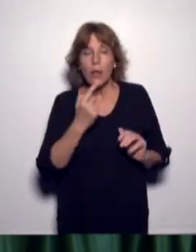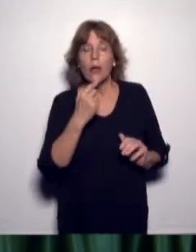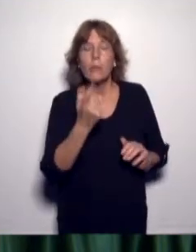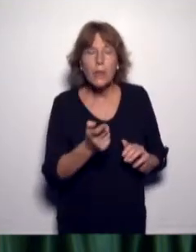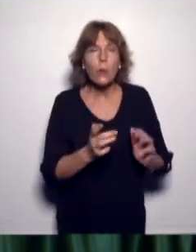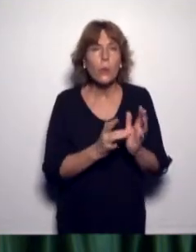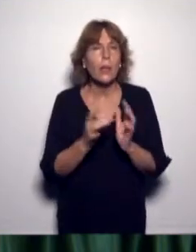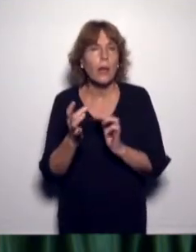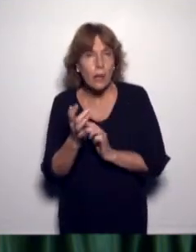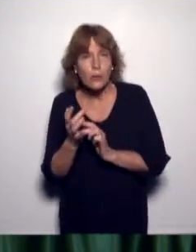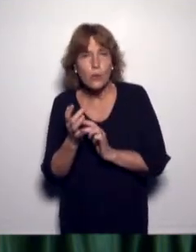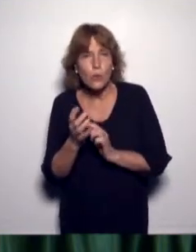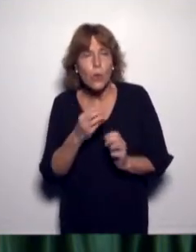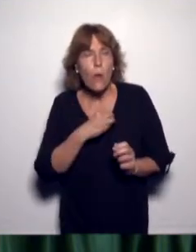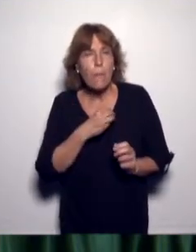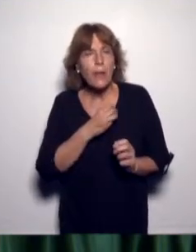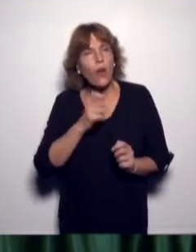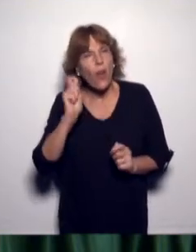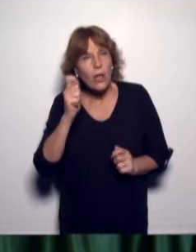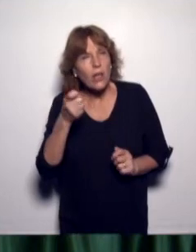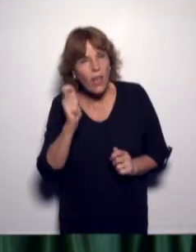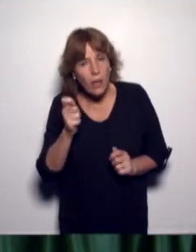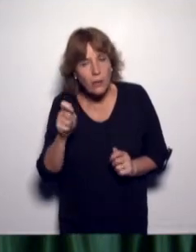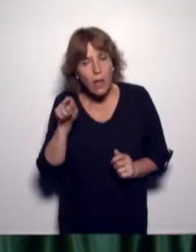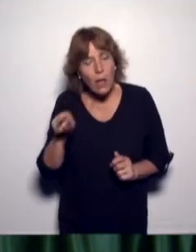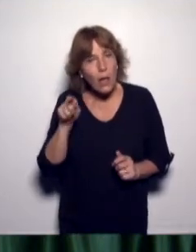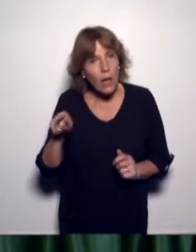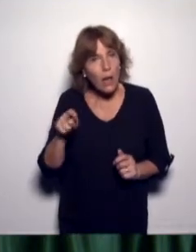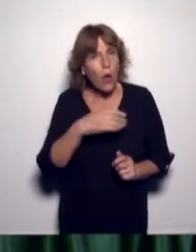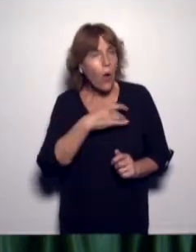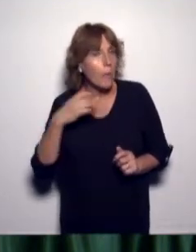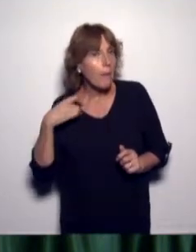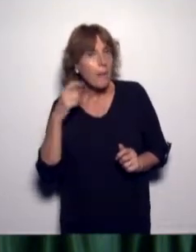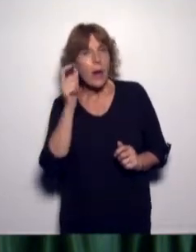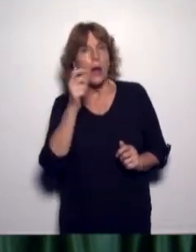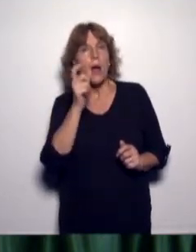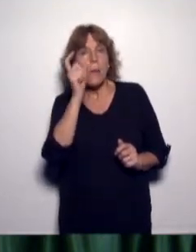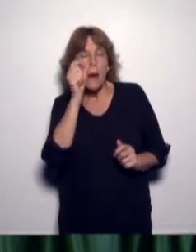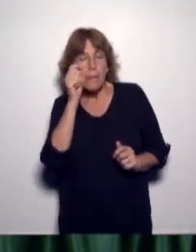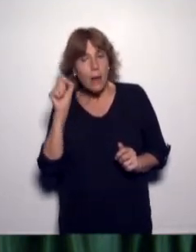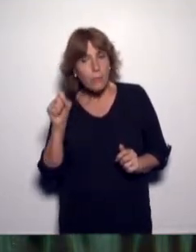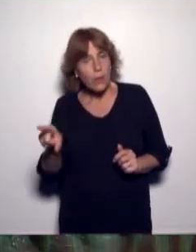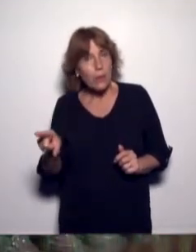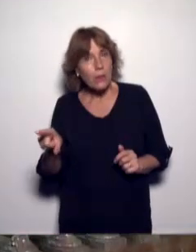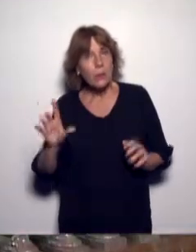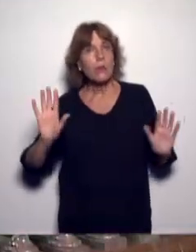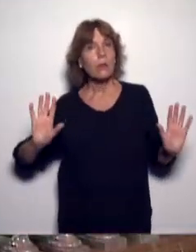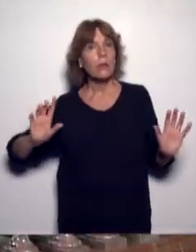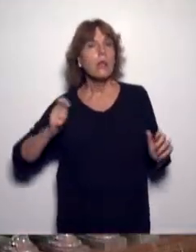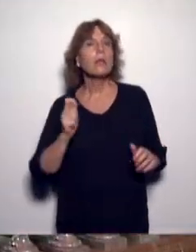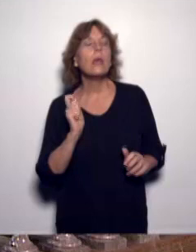¿quién fue el que pecó, él o sus padres? ¿No? Era toda una concepción también, de algún modo, de